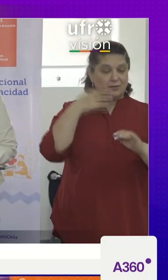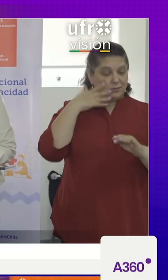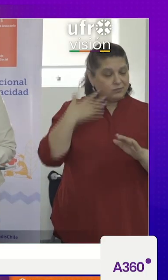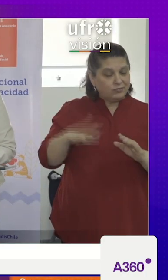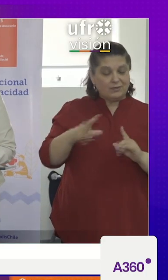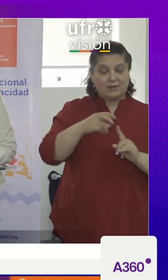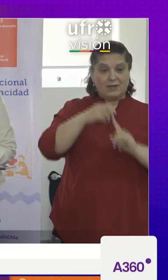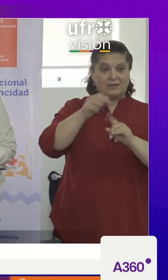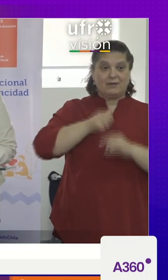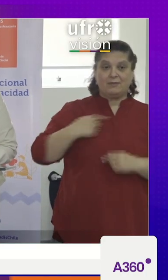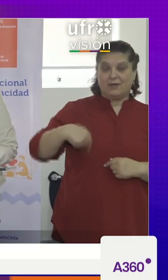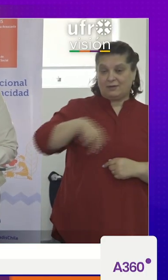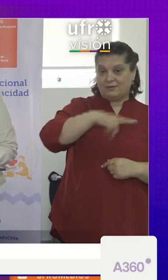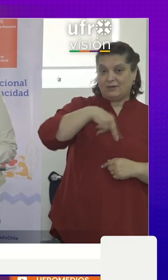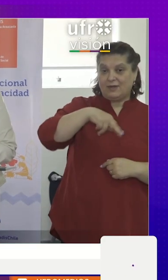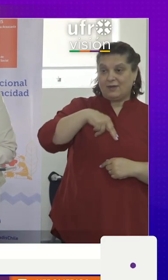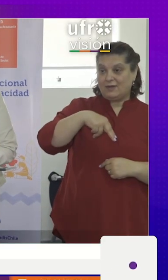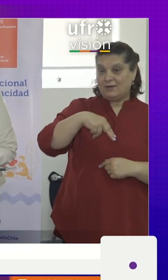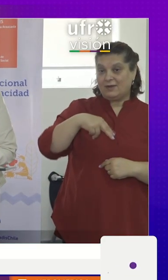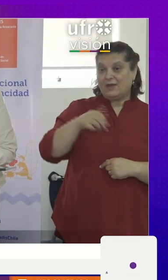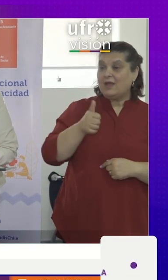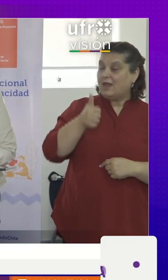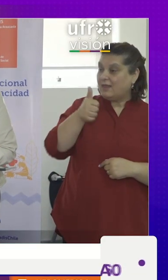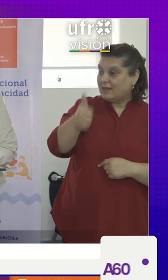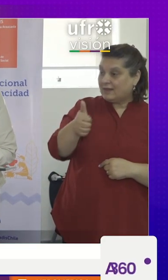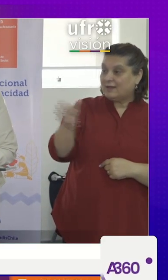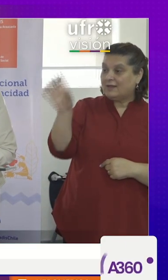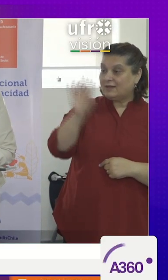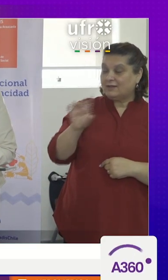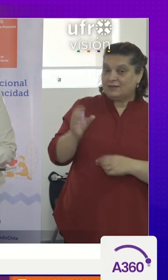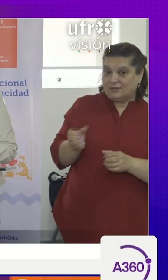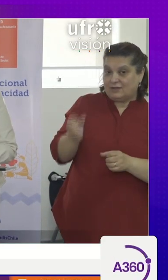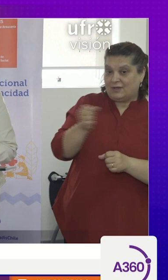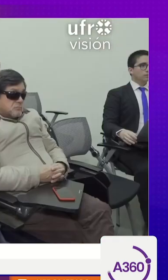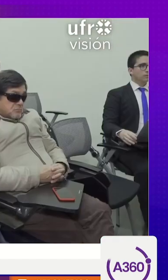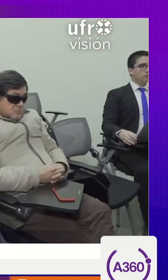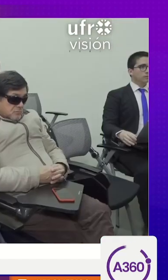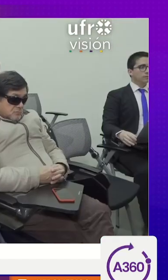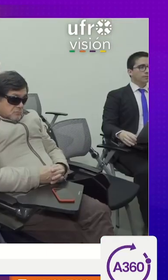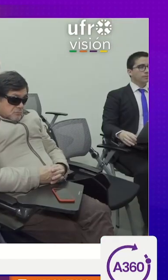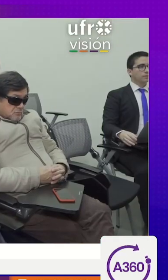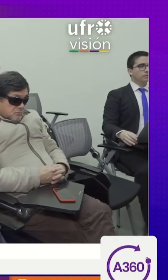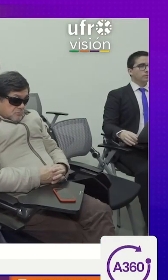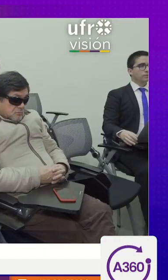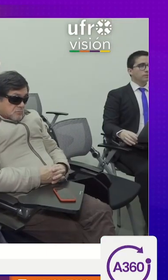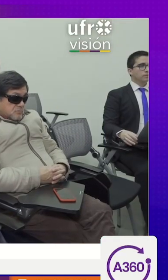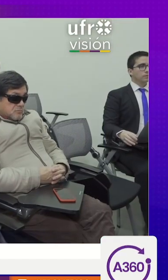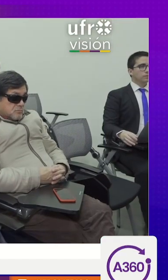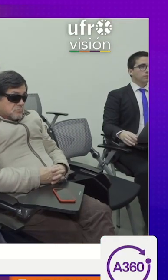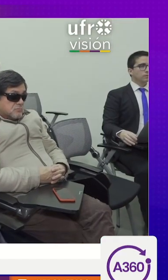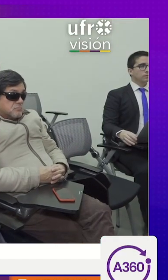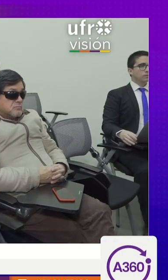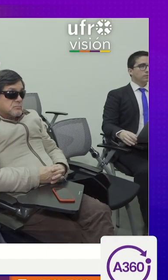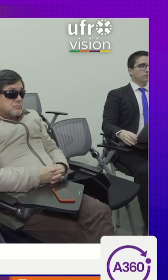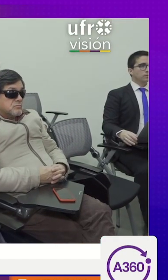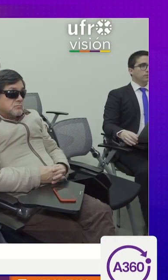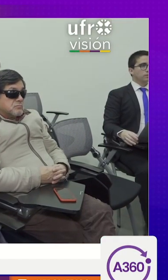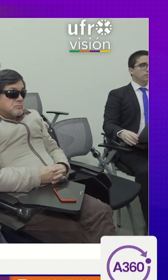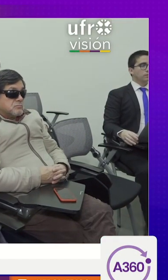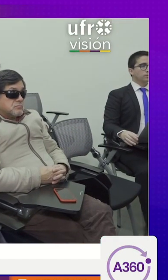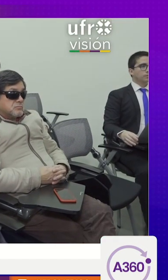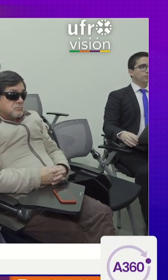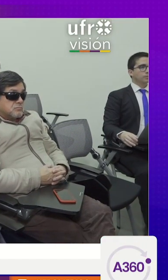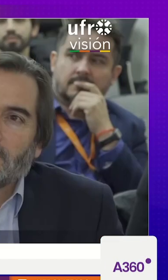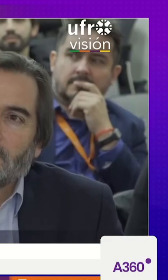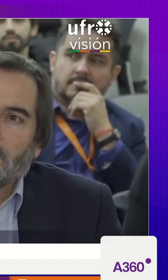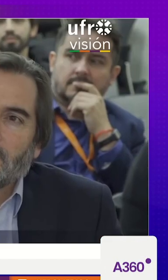proceso, y piden obviamente que certifique un especialista, la patología que te llevó